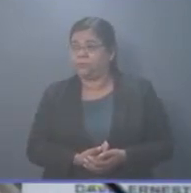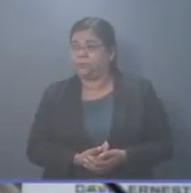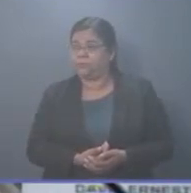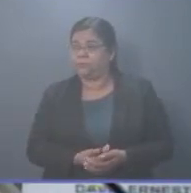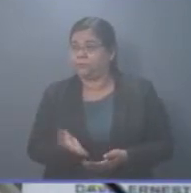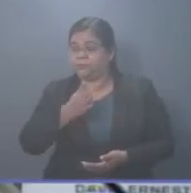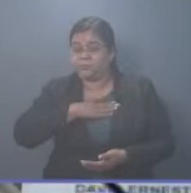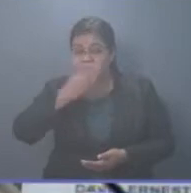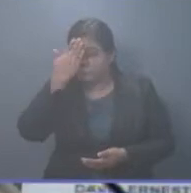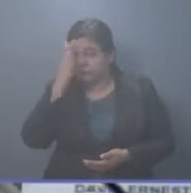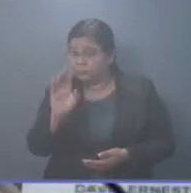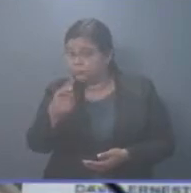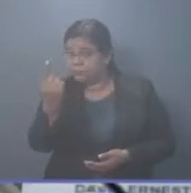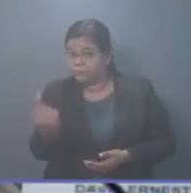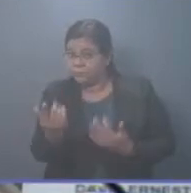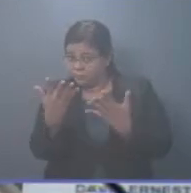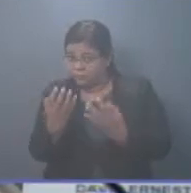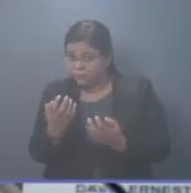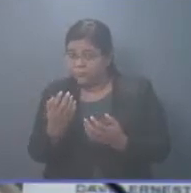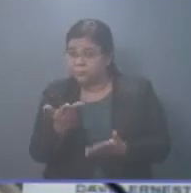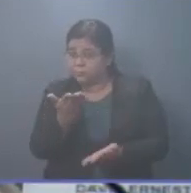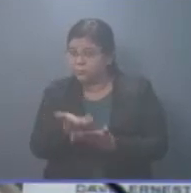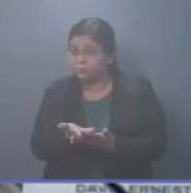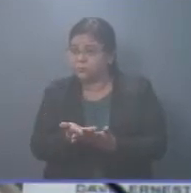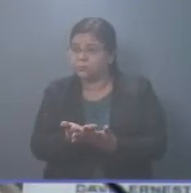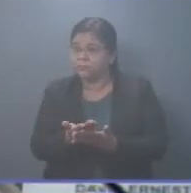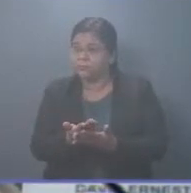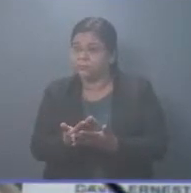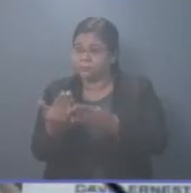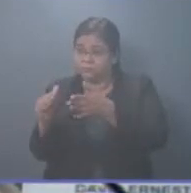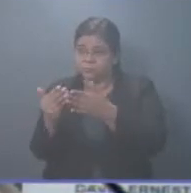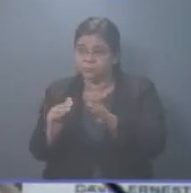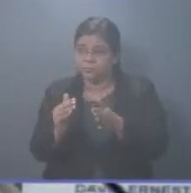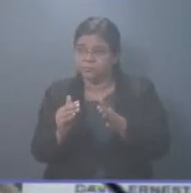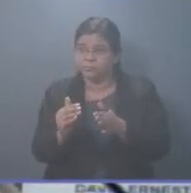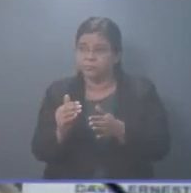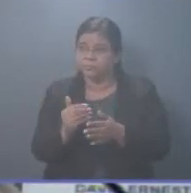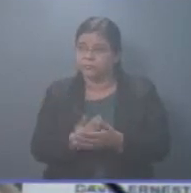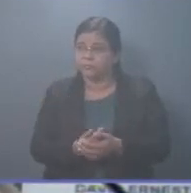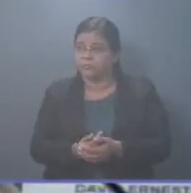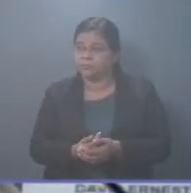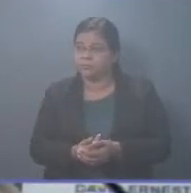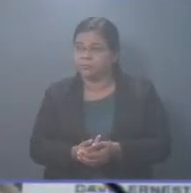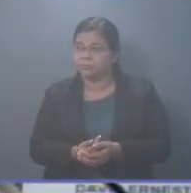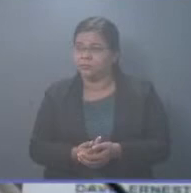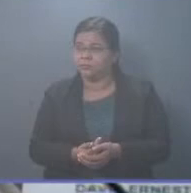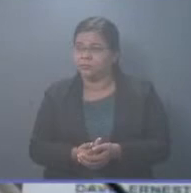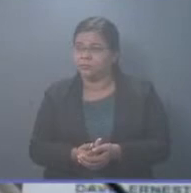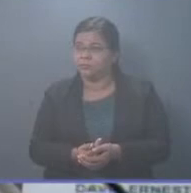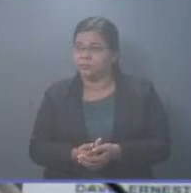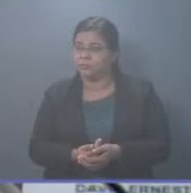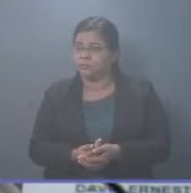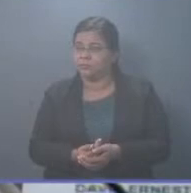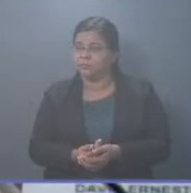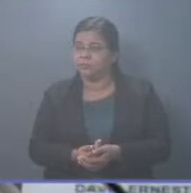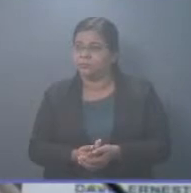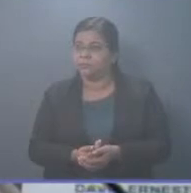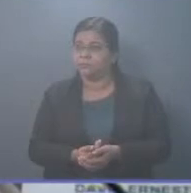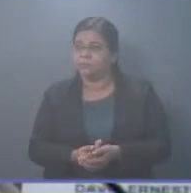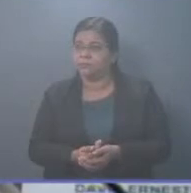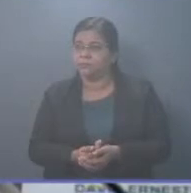no sé si hay alguien más que tiene que hacer alguna propuesta diferente a la que yo les estoy haciendo, colegas.